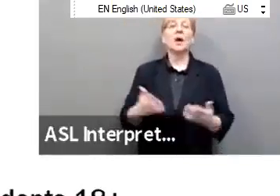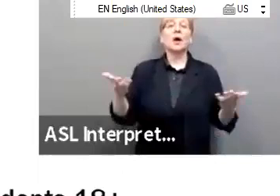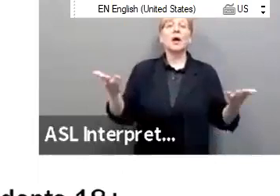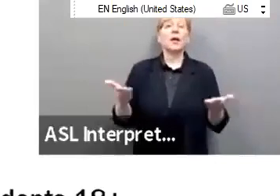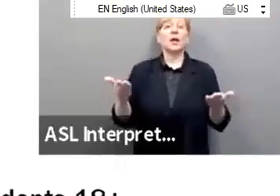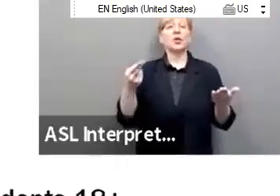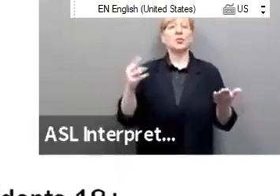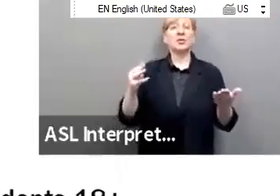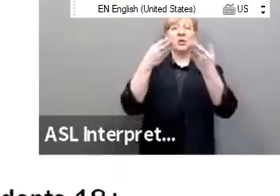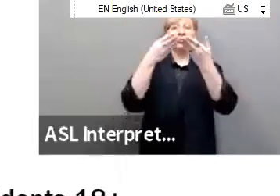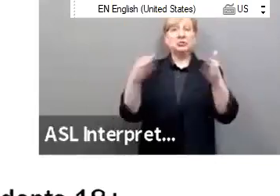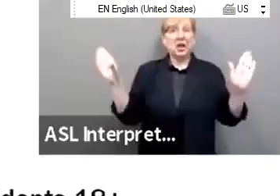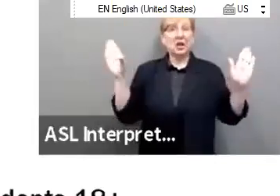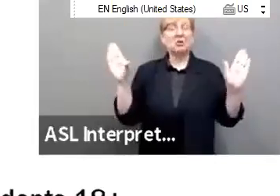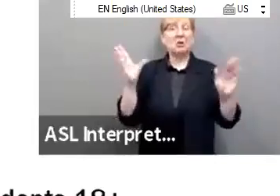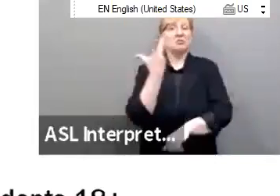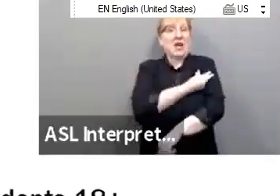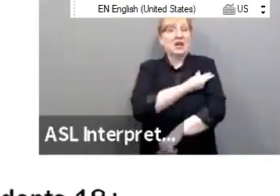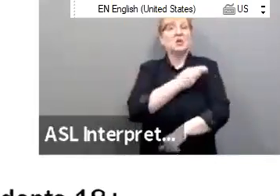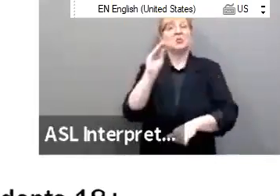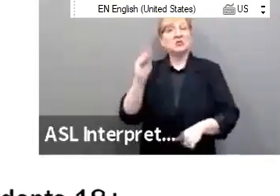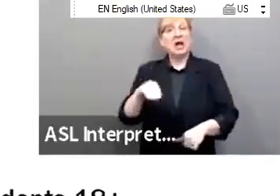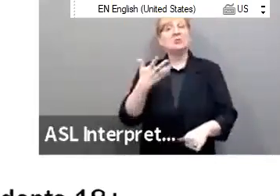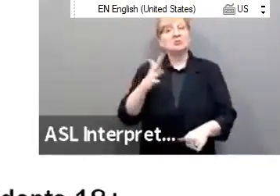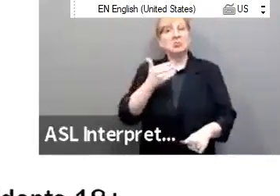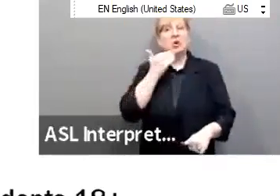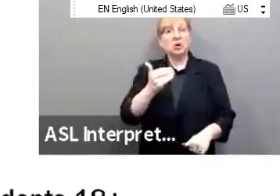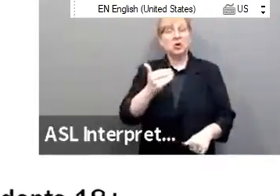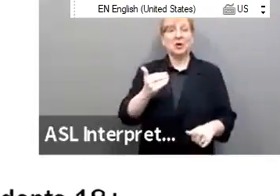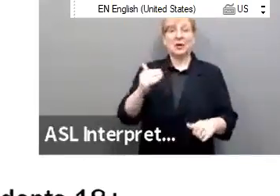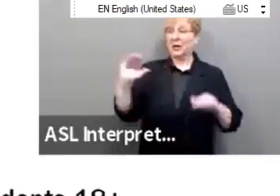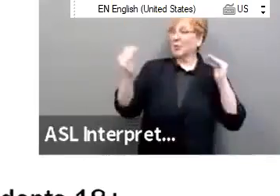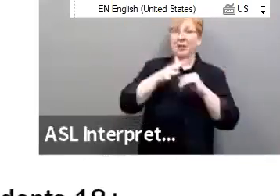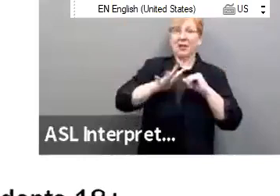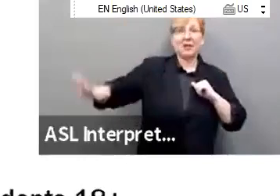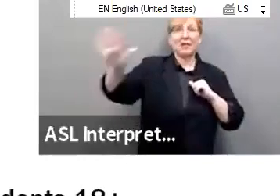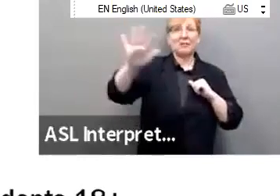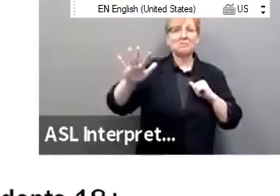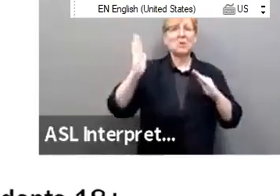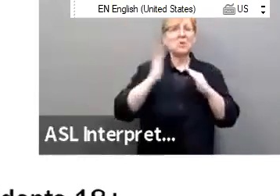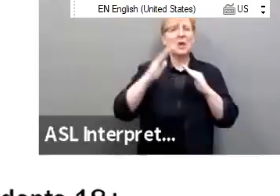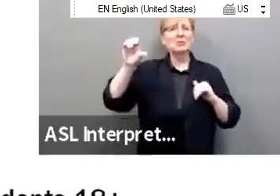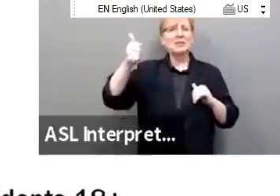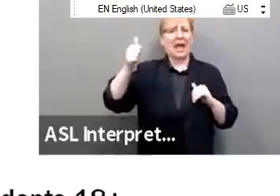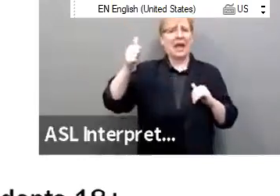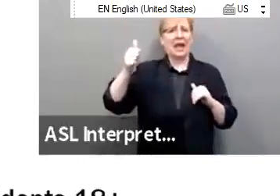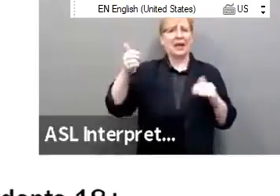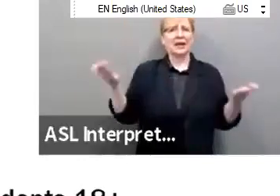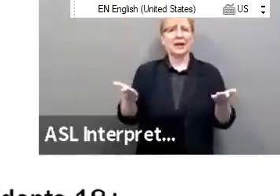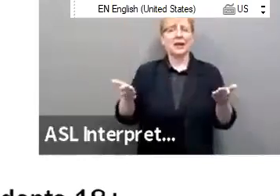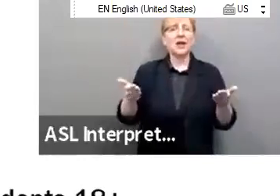trabajar de forma más estrecha con todos los que están en el Departamento de Salud.